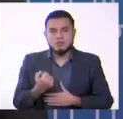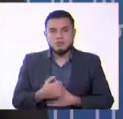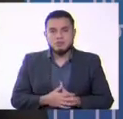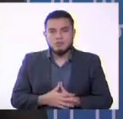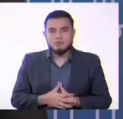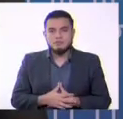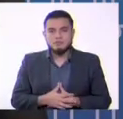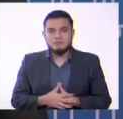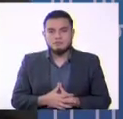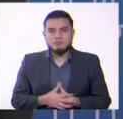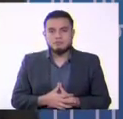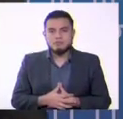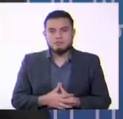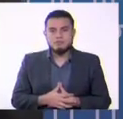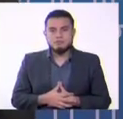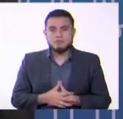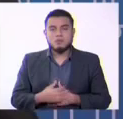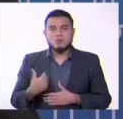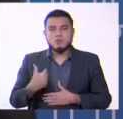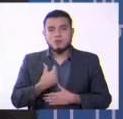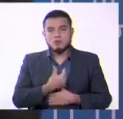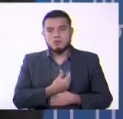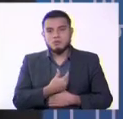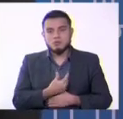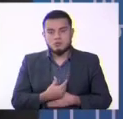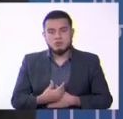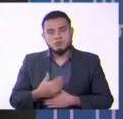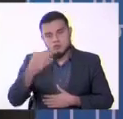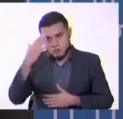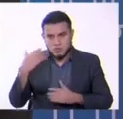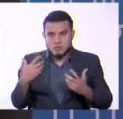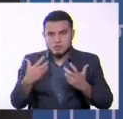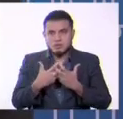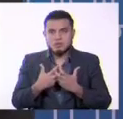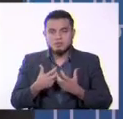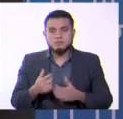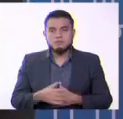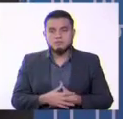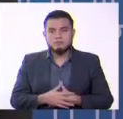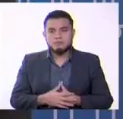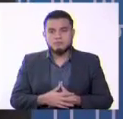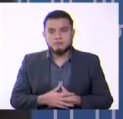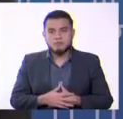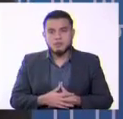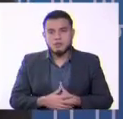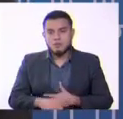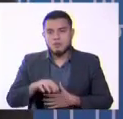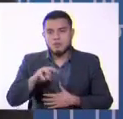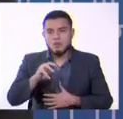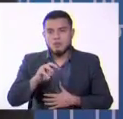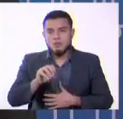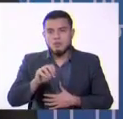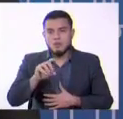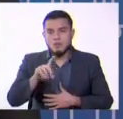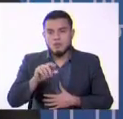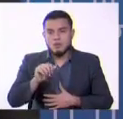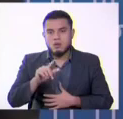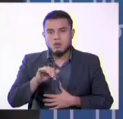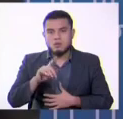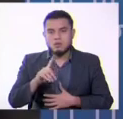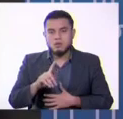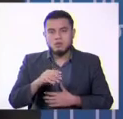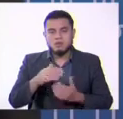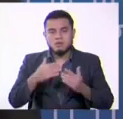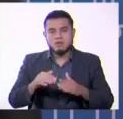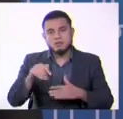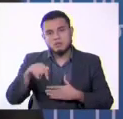mencionarles que nuestro compañero Federico también nos acompaña, solamente que en una modalidad diferente este día. Recordarles